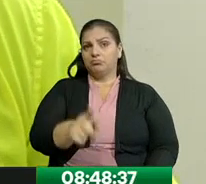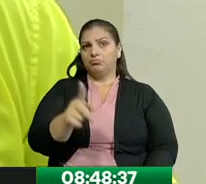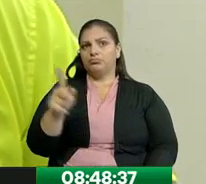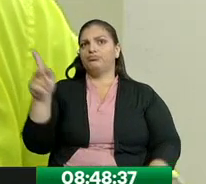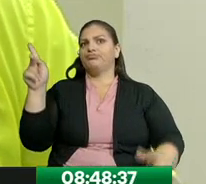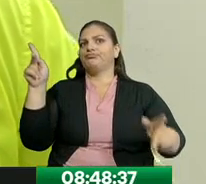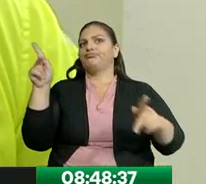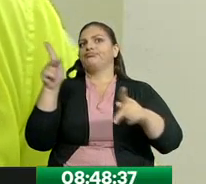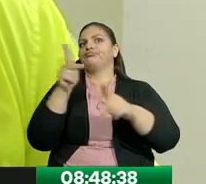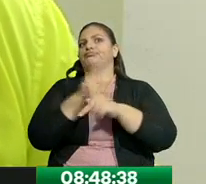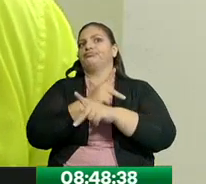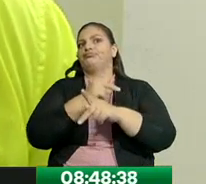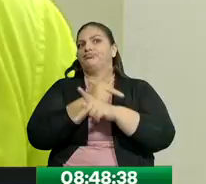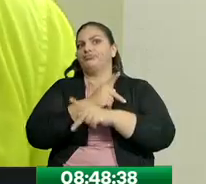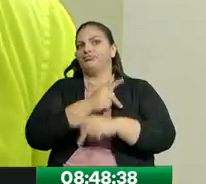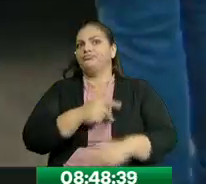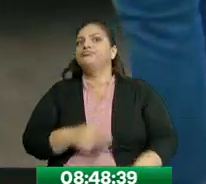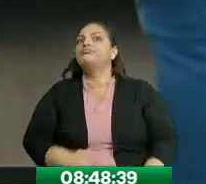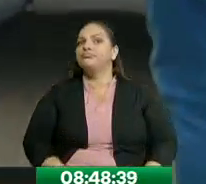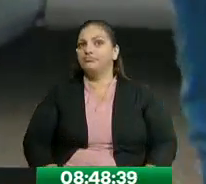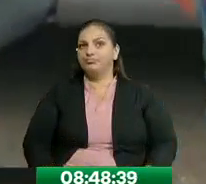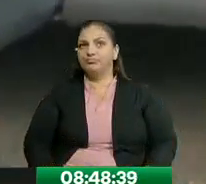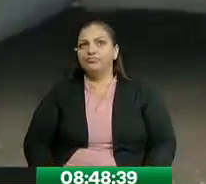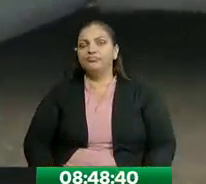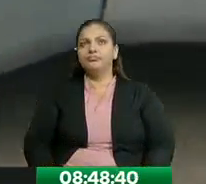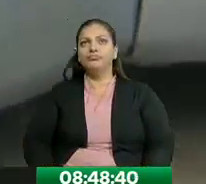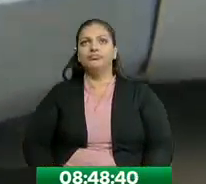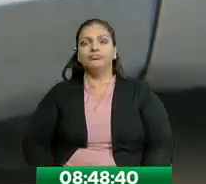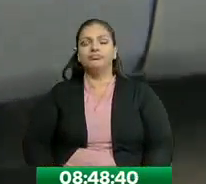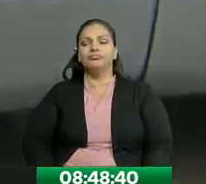en cierta parte de la ciudad informó un julio césar